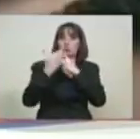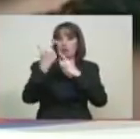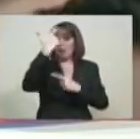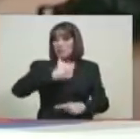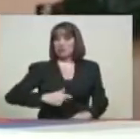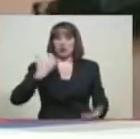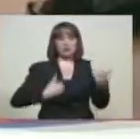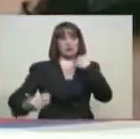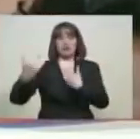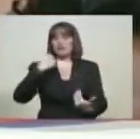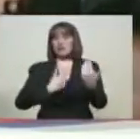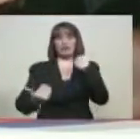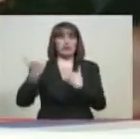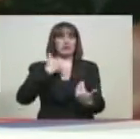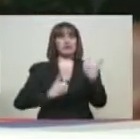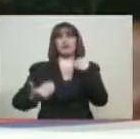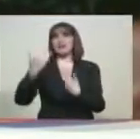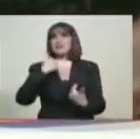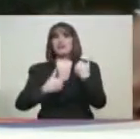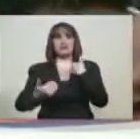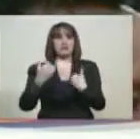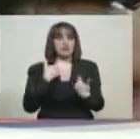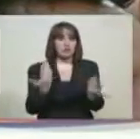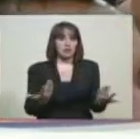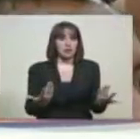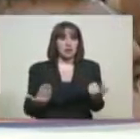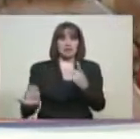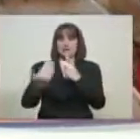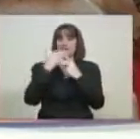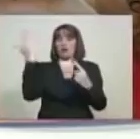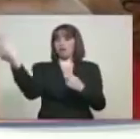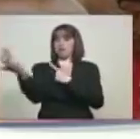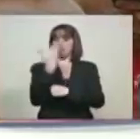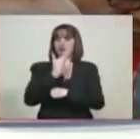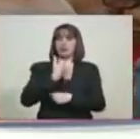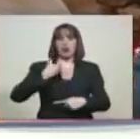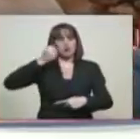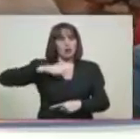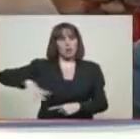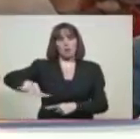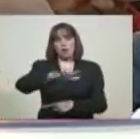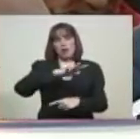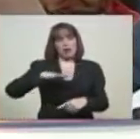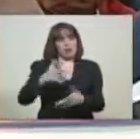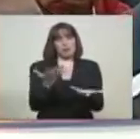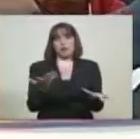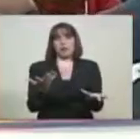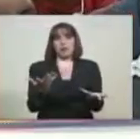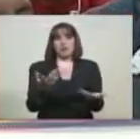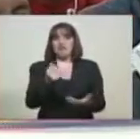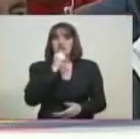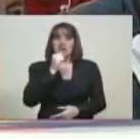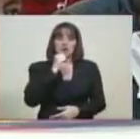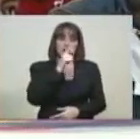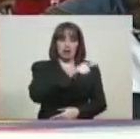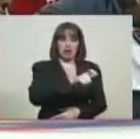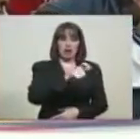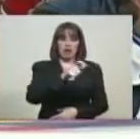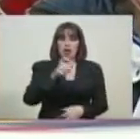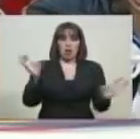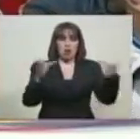sufrir son sanciones contra el pueblo y su dignidad de quien de los viejos